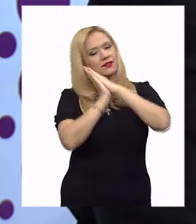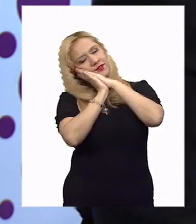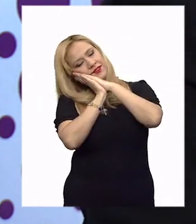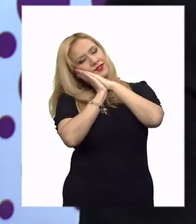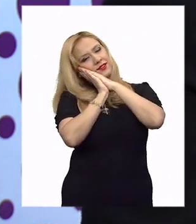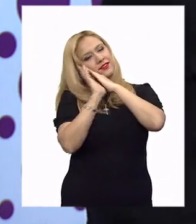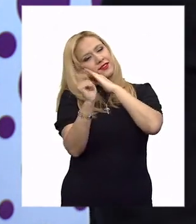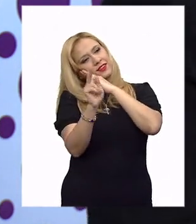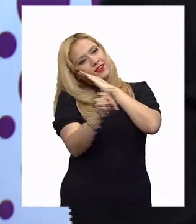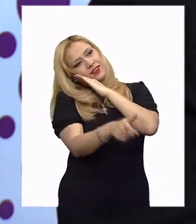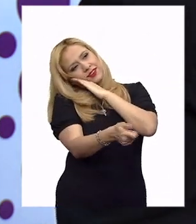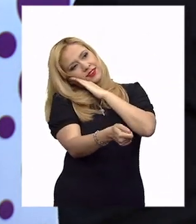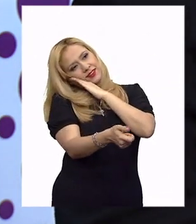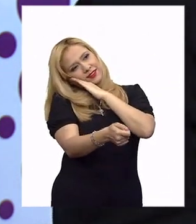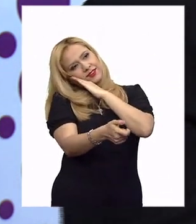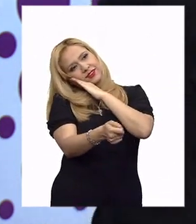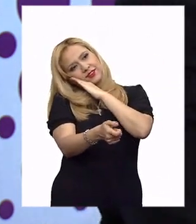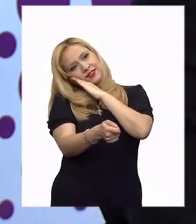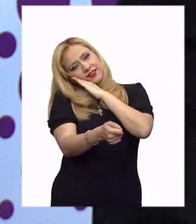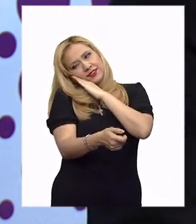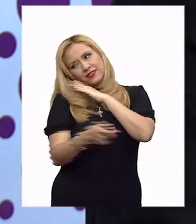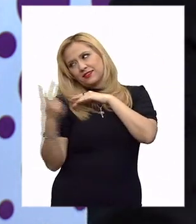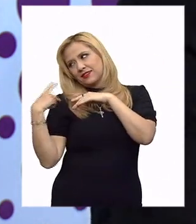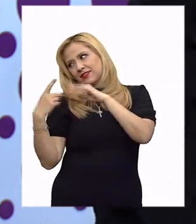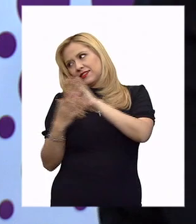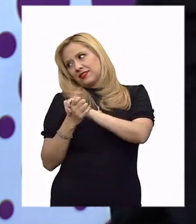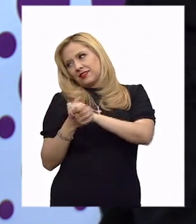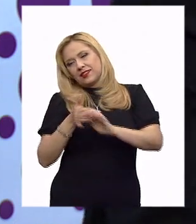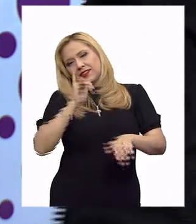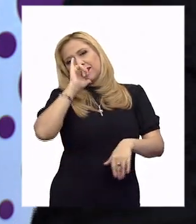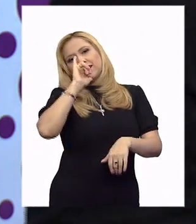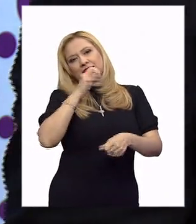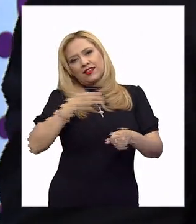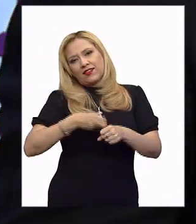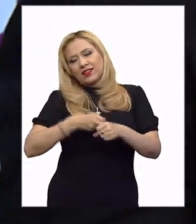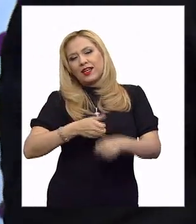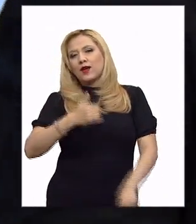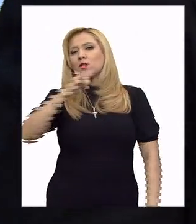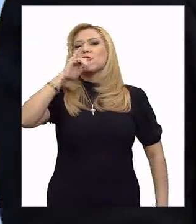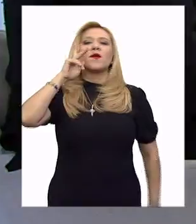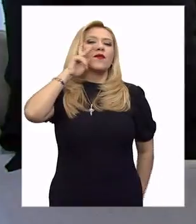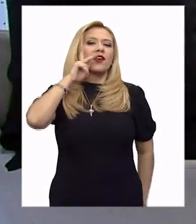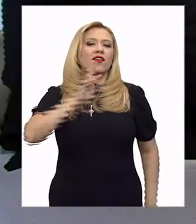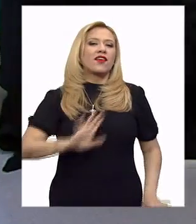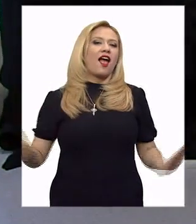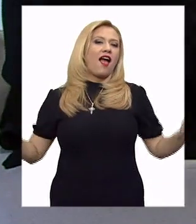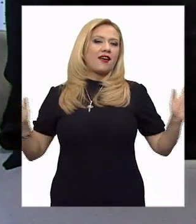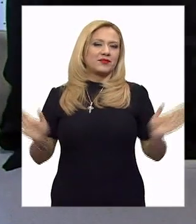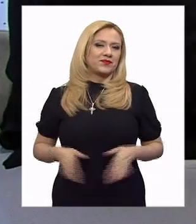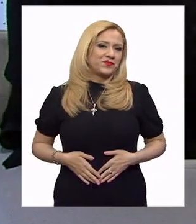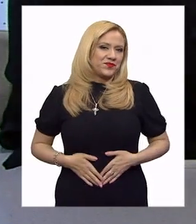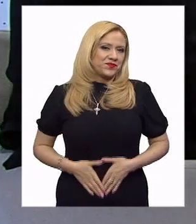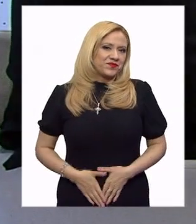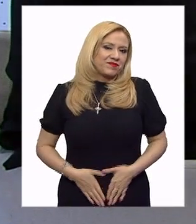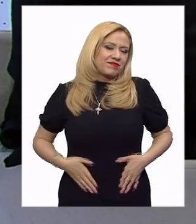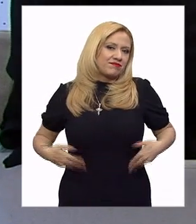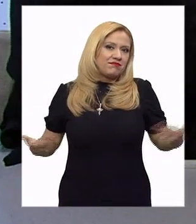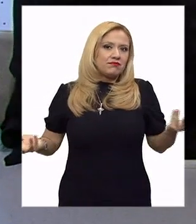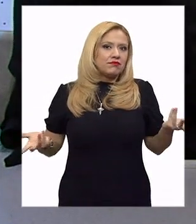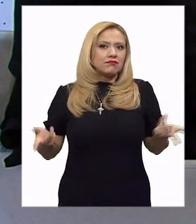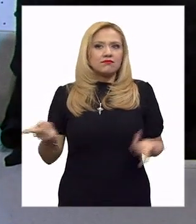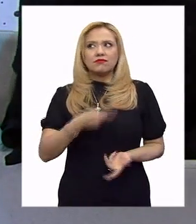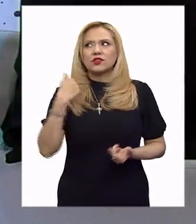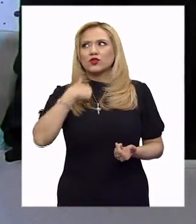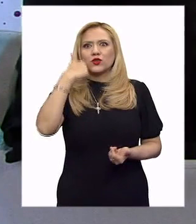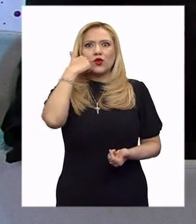la televisión y estar con nuestra pareja y tomar una cerveza, un vino o lo que le apetezca. Es lo que queremos ser. No hay una voluntad de ser héroes